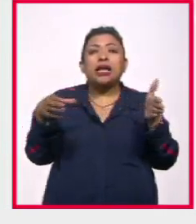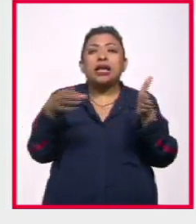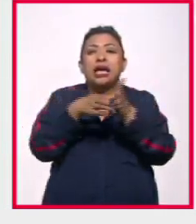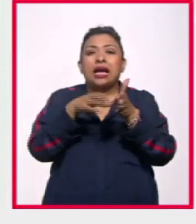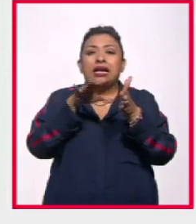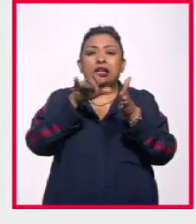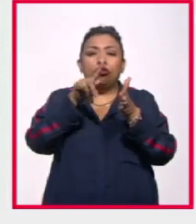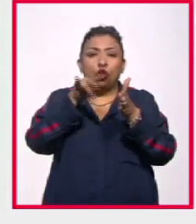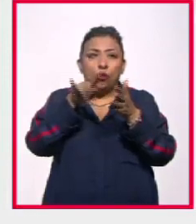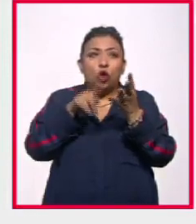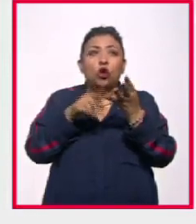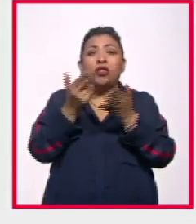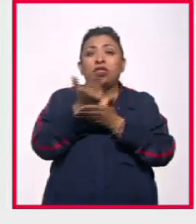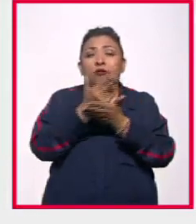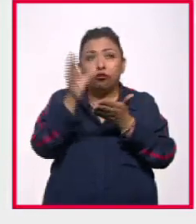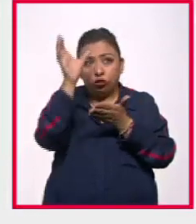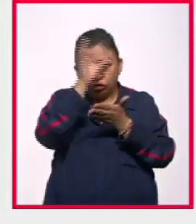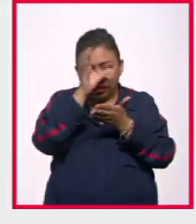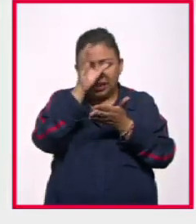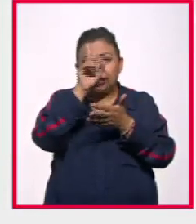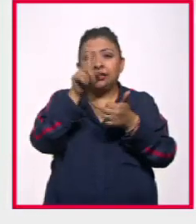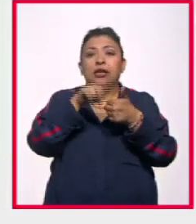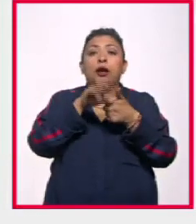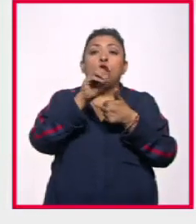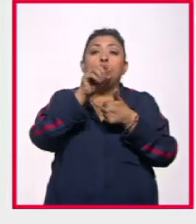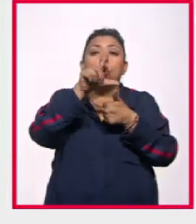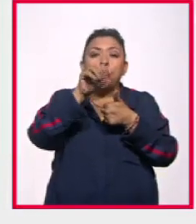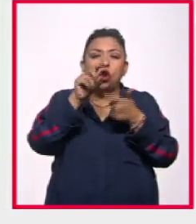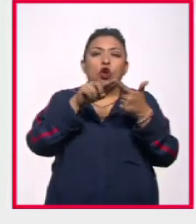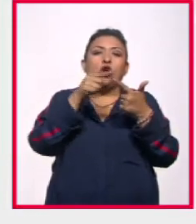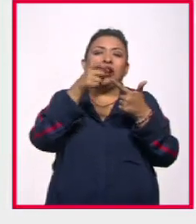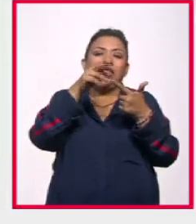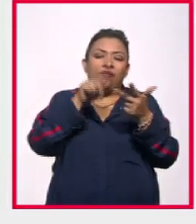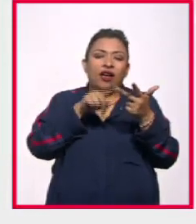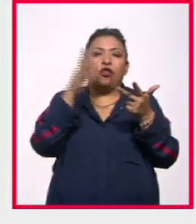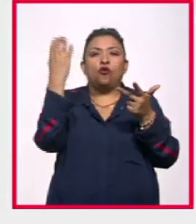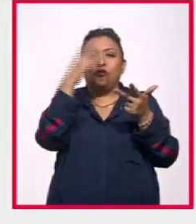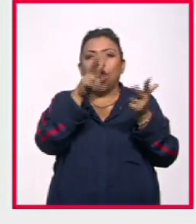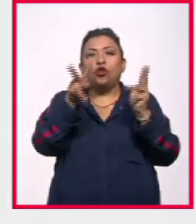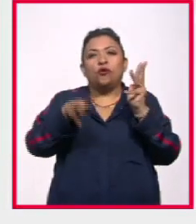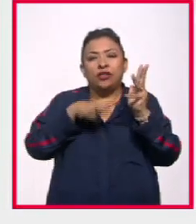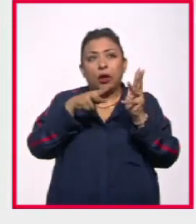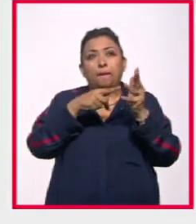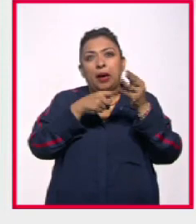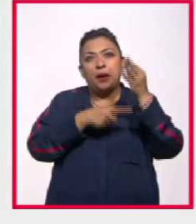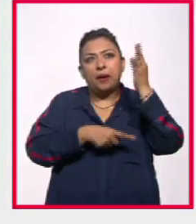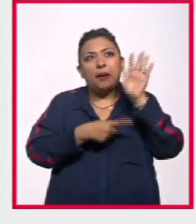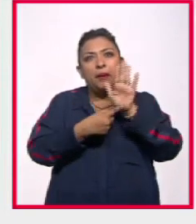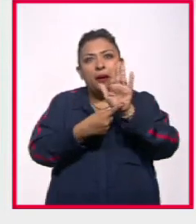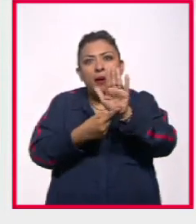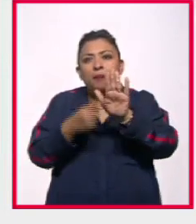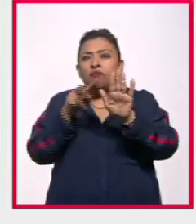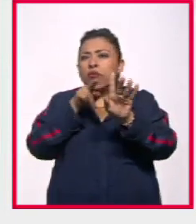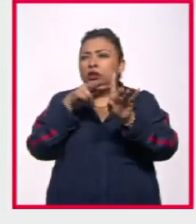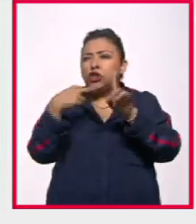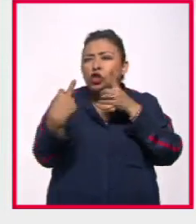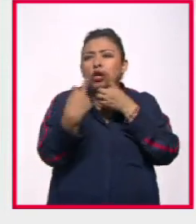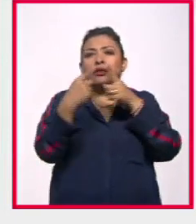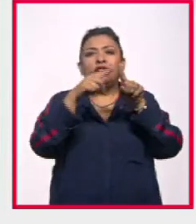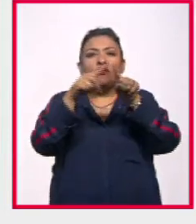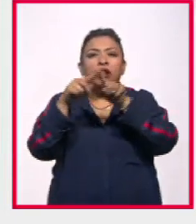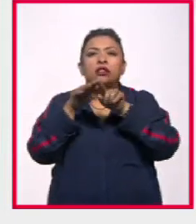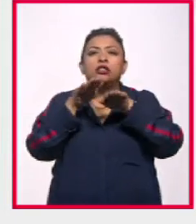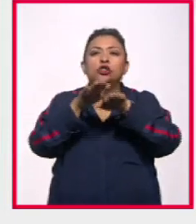entomológicas, ilustraciones científicas, óleos, grabados, fotografía y video, para dar una perspectiva multidisciplinaria